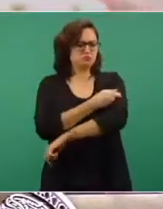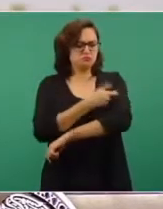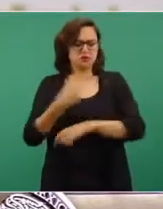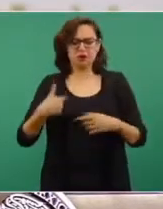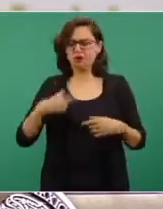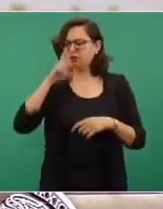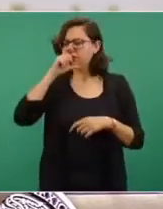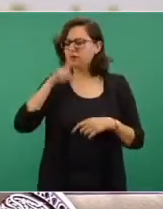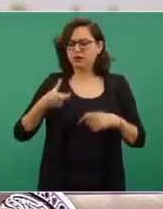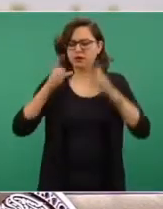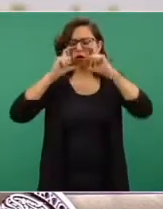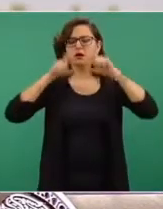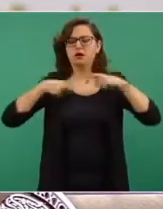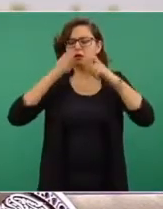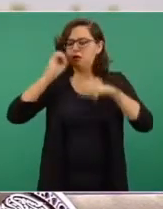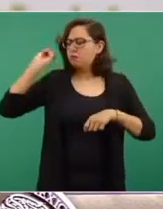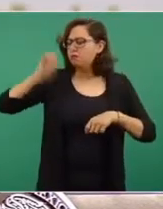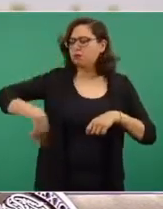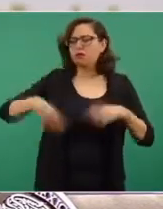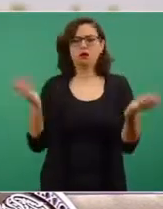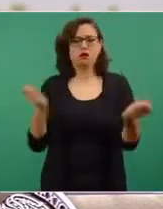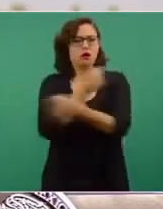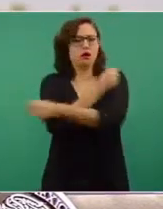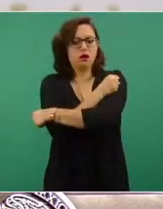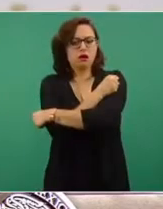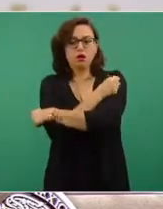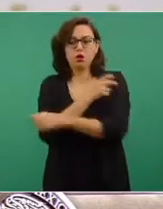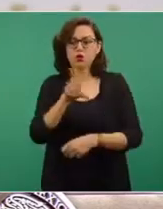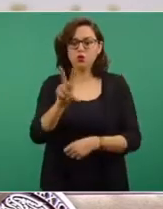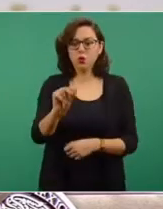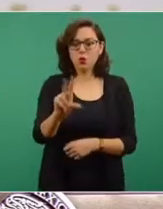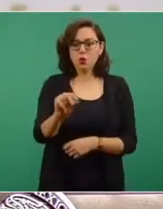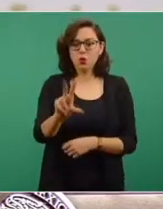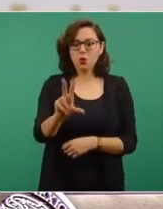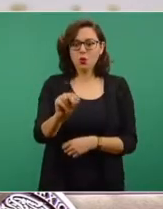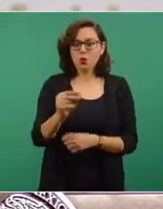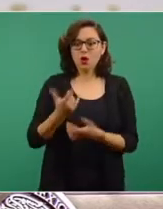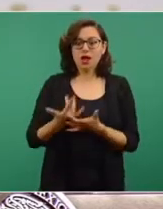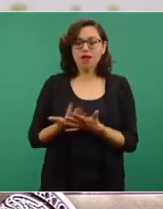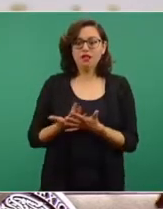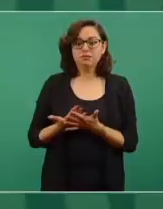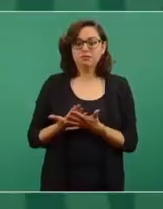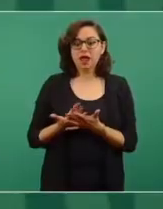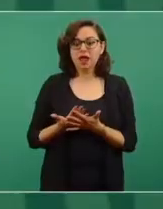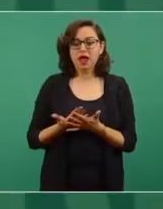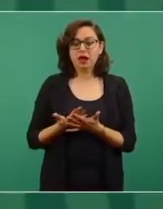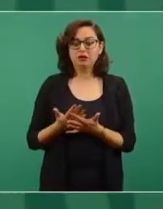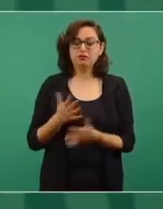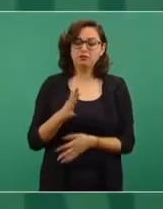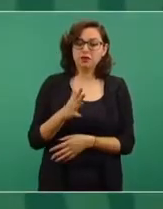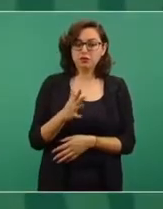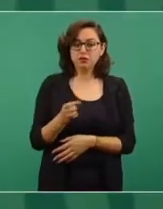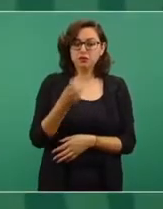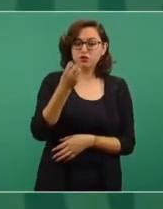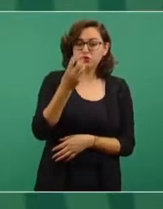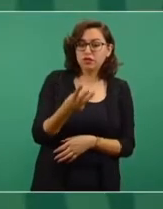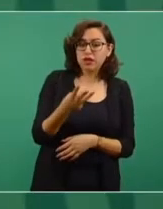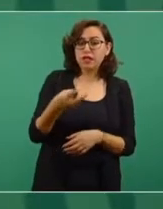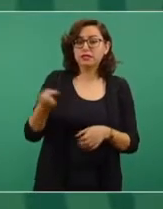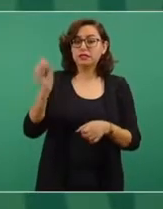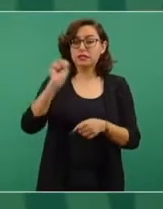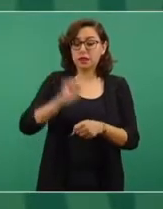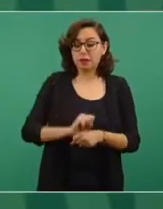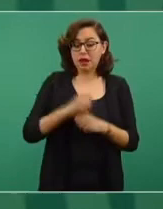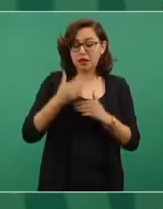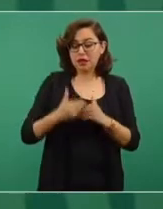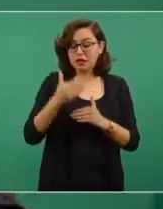olvidan, se quitan el cubrebocas, se empiezan a abrazar. No lo hagan, por favor. Hay que esperar en promedio 3 semanas,